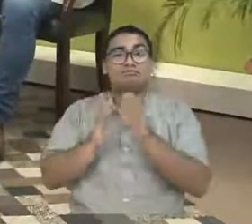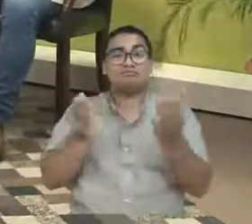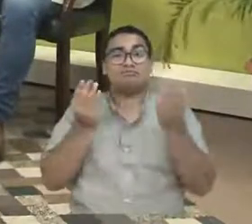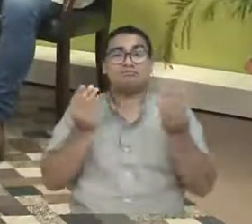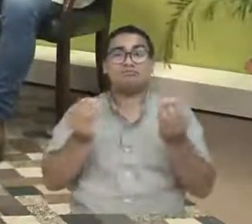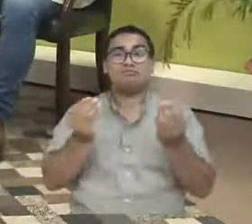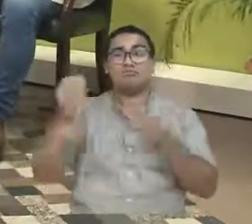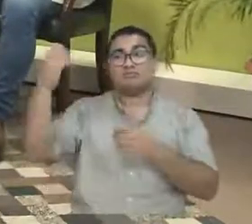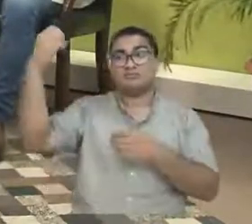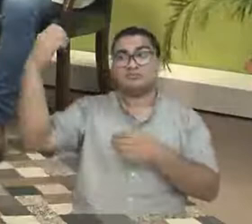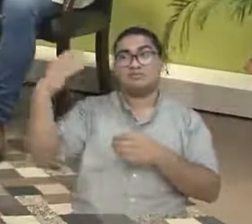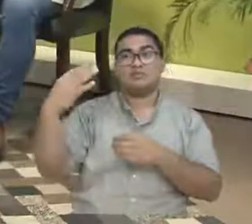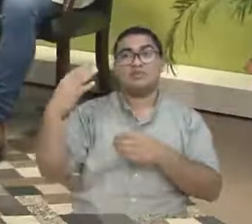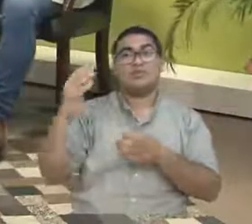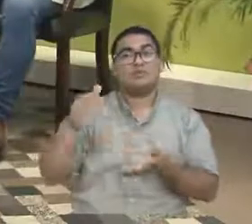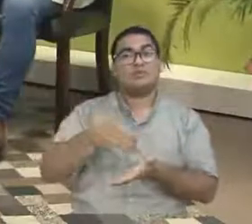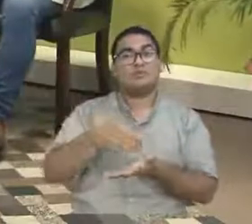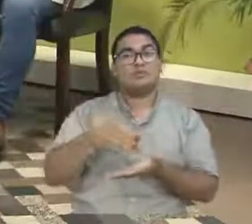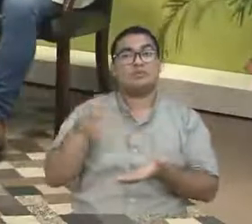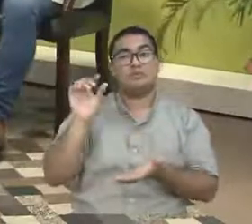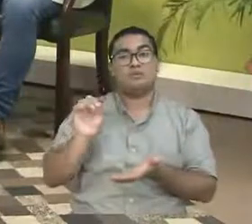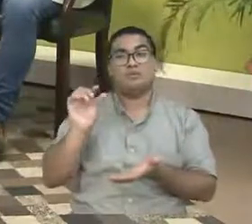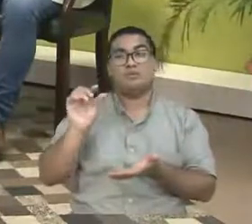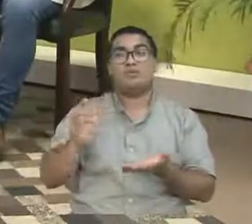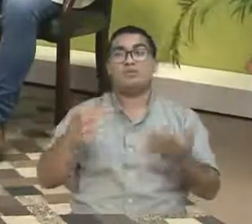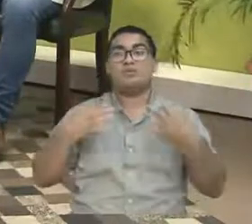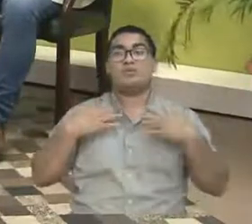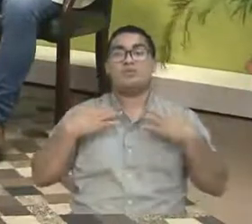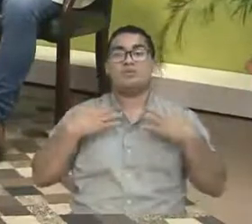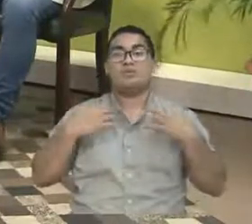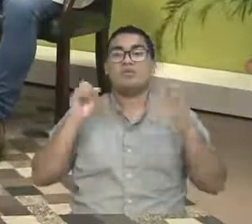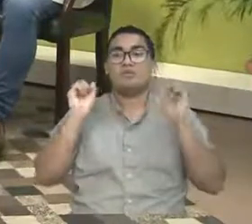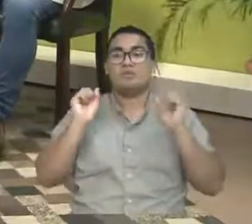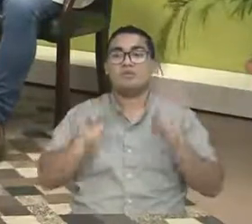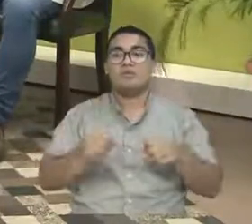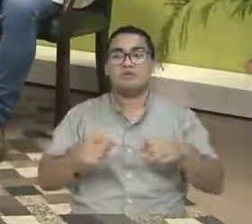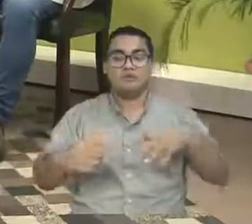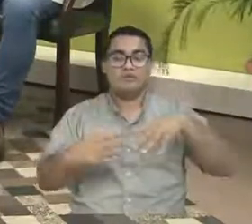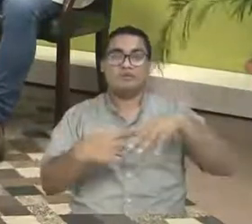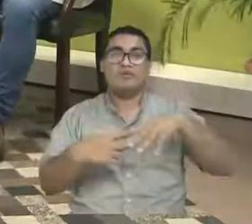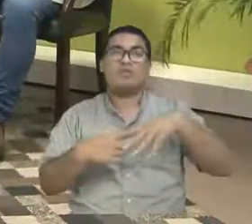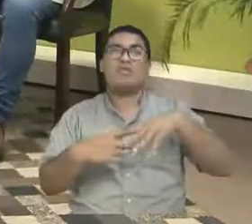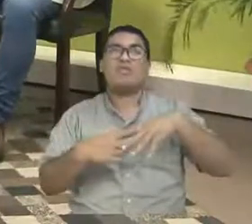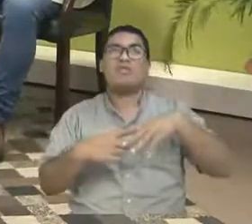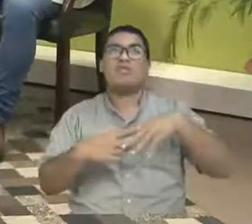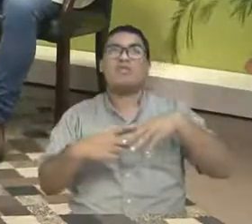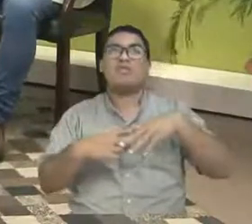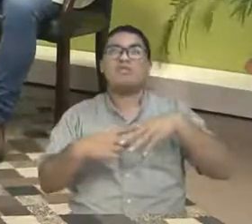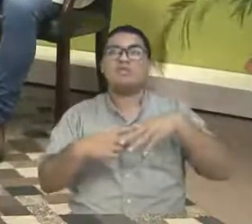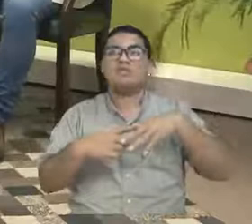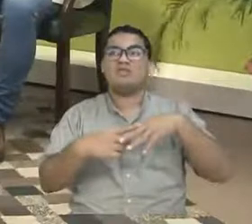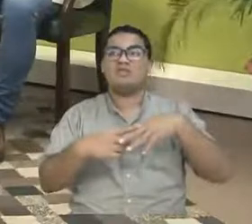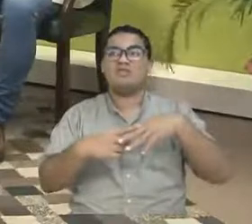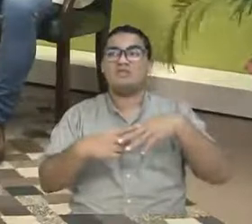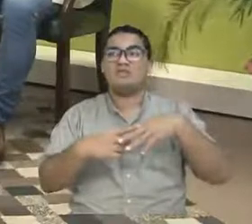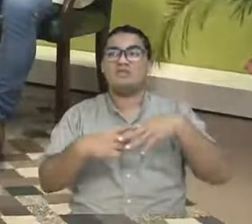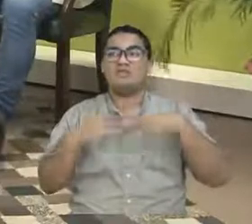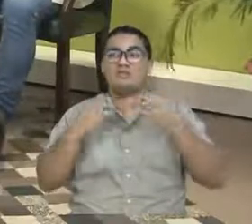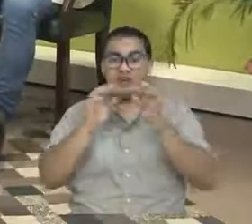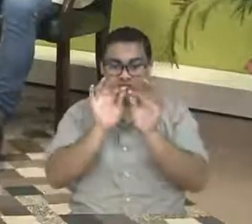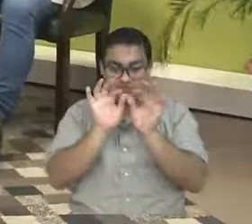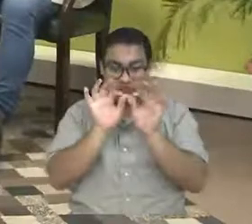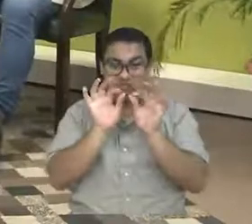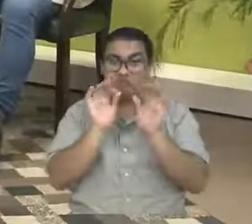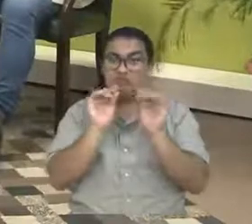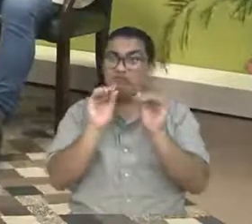el sol o los rayos del sol, y esta ropa puede crear lo que son hongos dentro de los poritos de la ropa, y estos